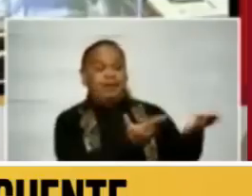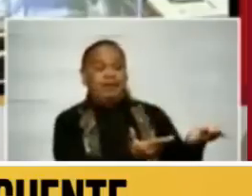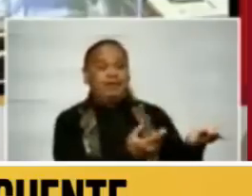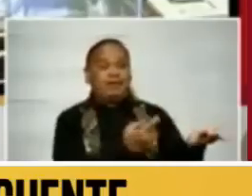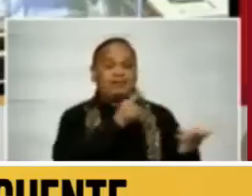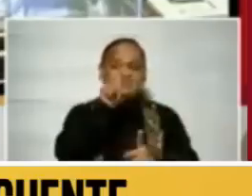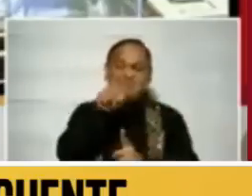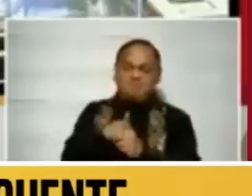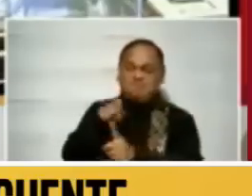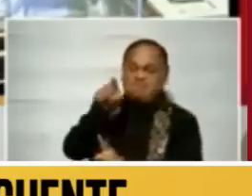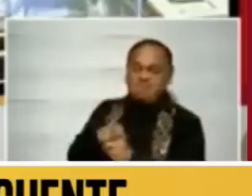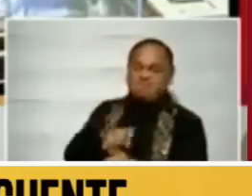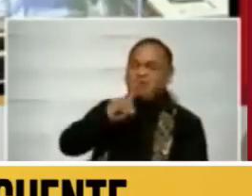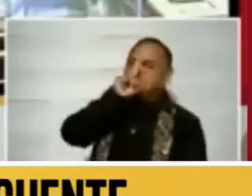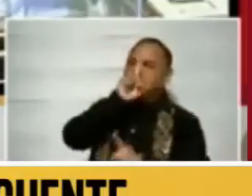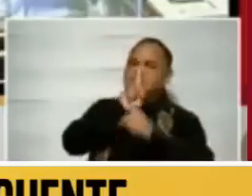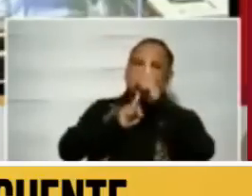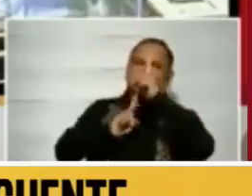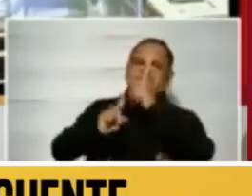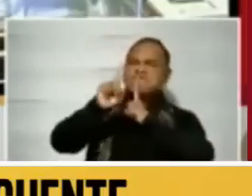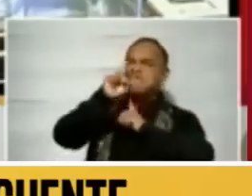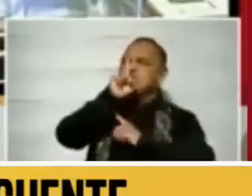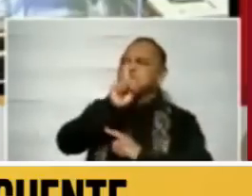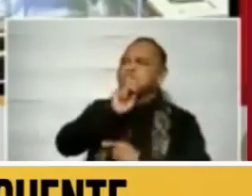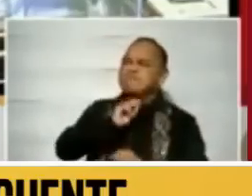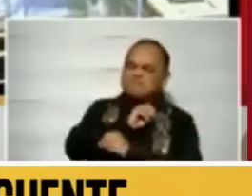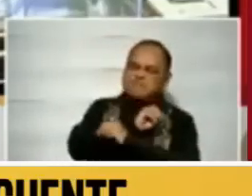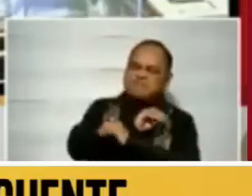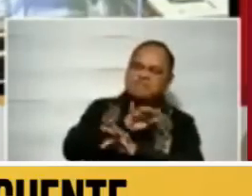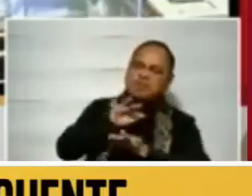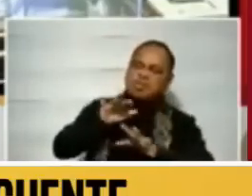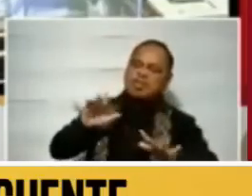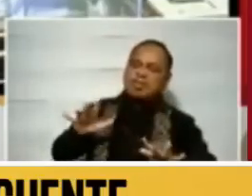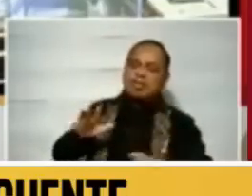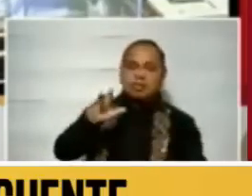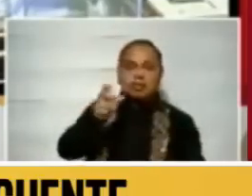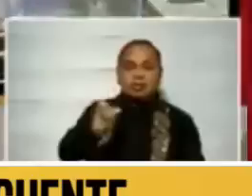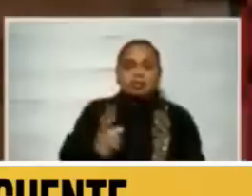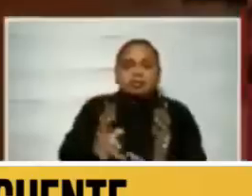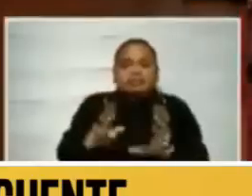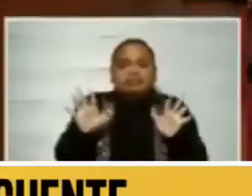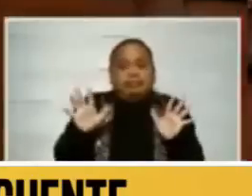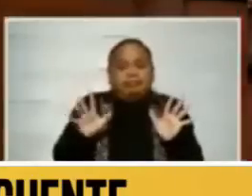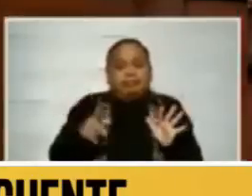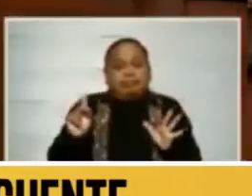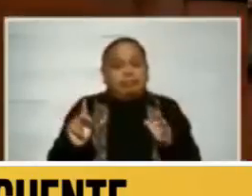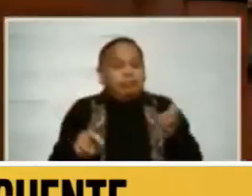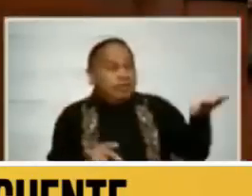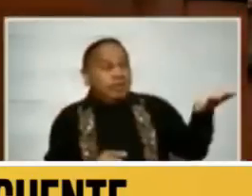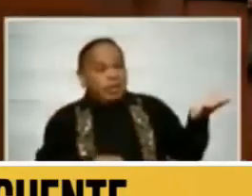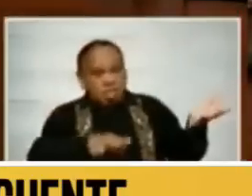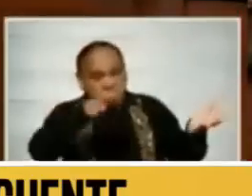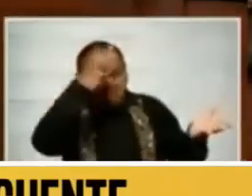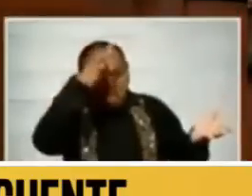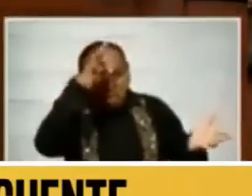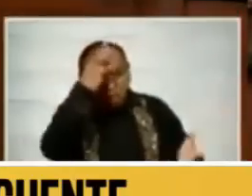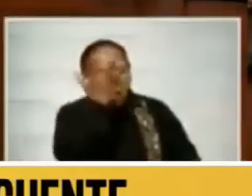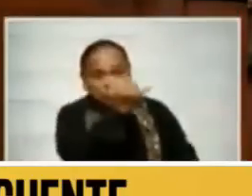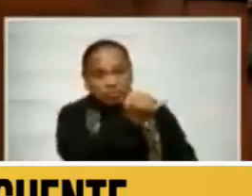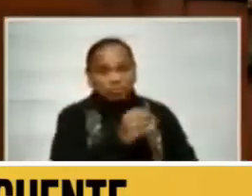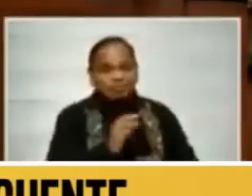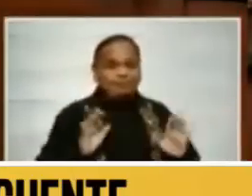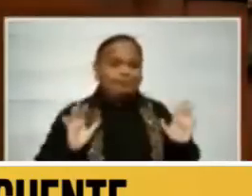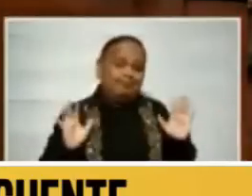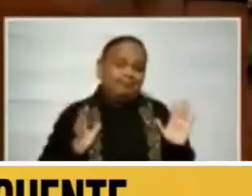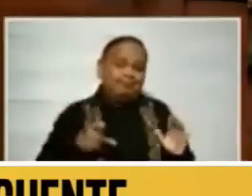elucubrando, mintiendo, calumniando, pues no hay nada que hacer. ¿Quiénes son los mequetrefes? No, eso me pregunto. Y